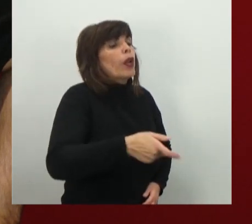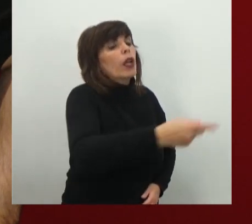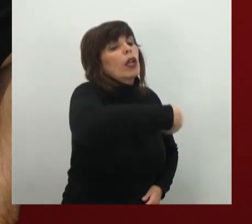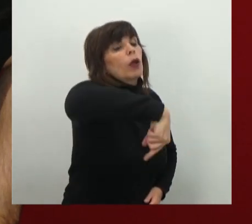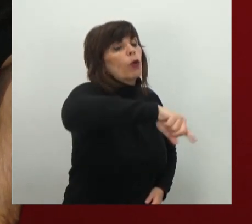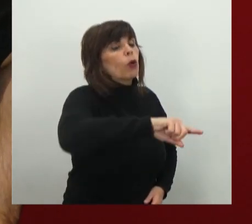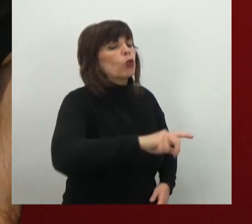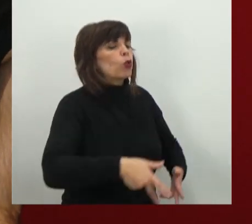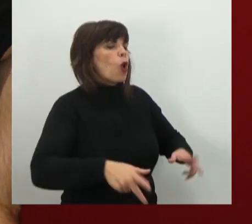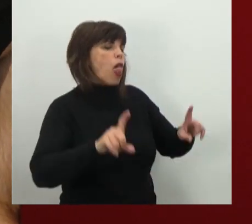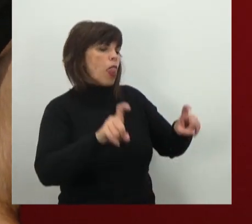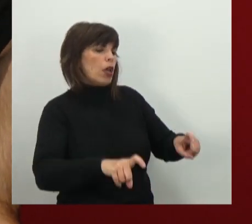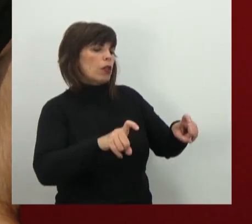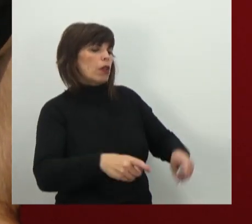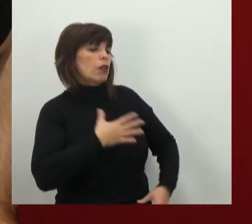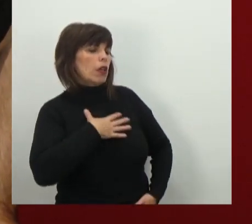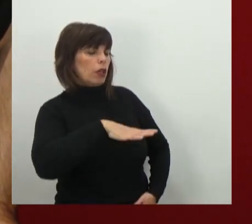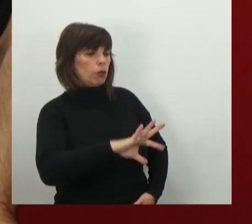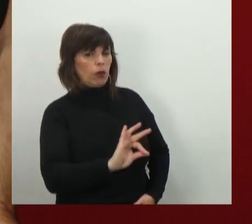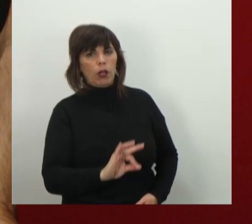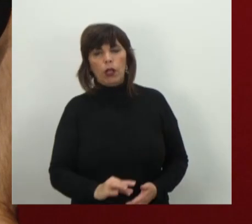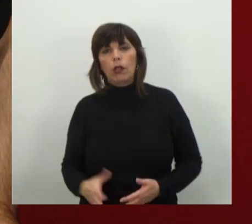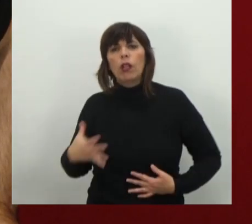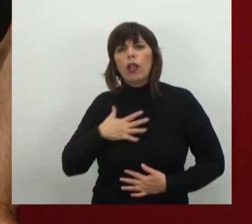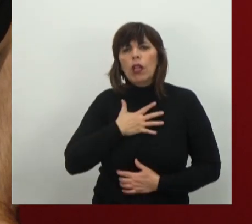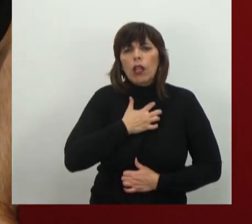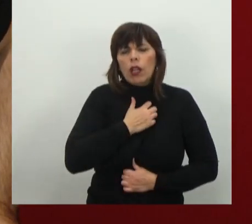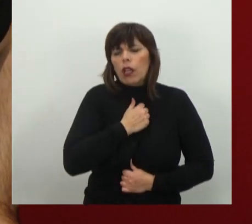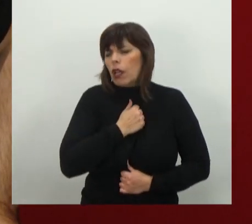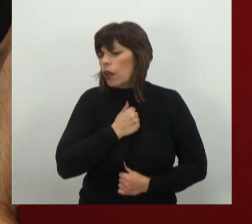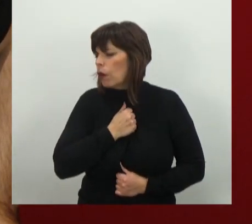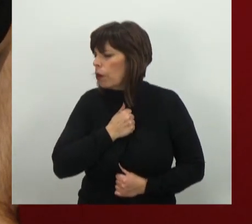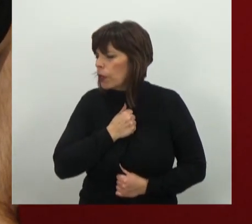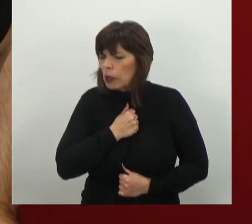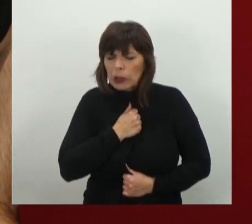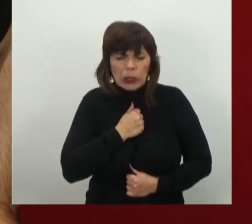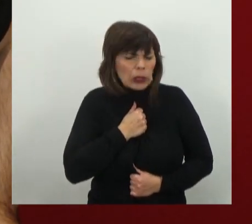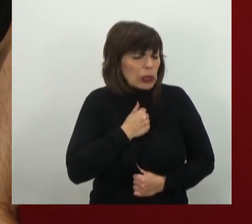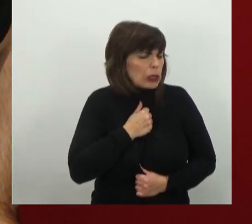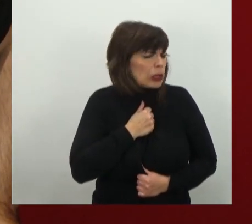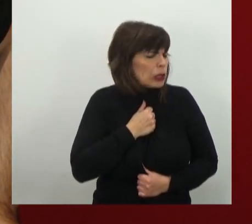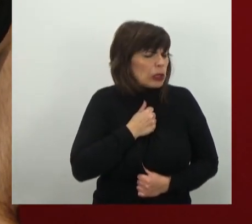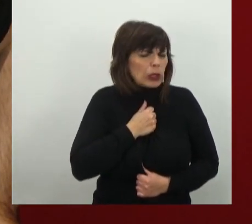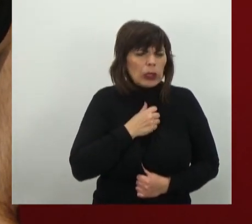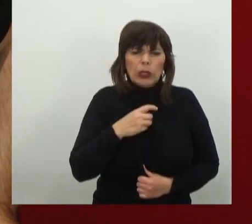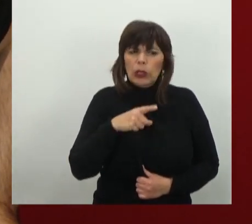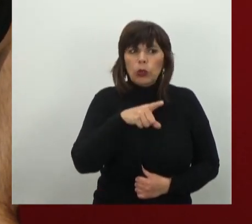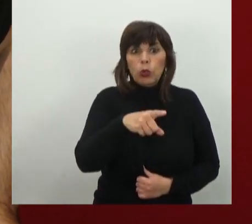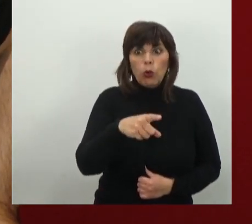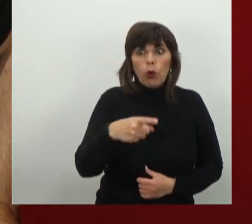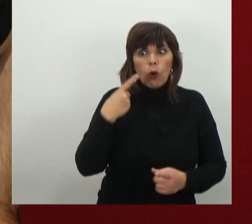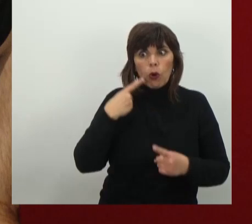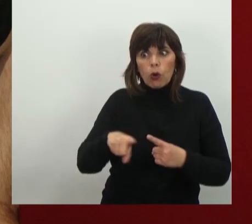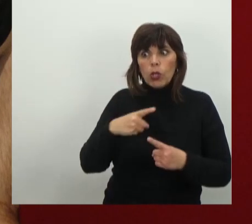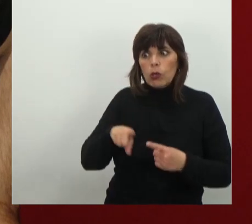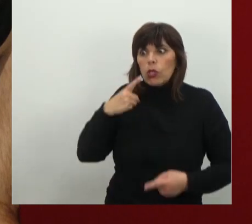El agobio te lleva a decir cosas que te dañan a ti y dañan a